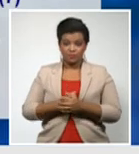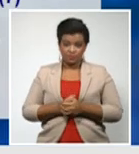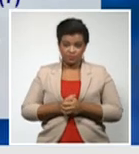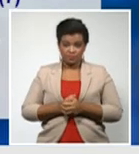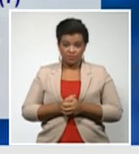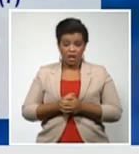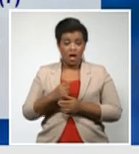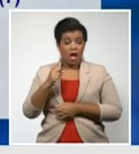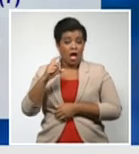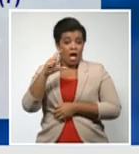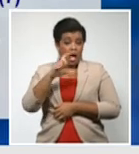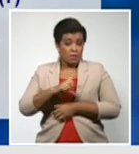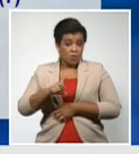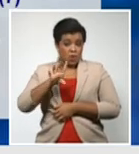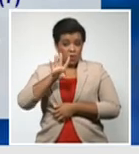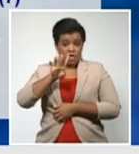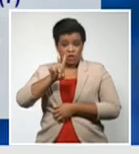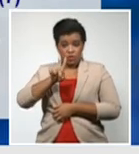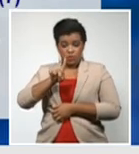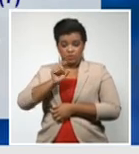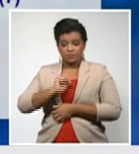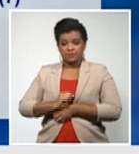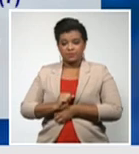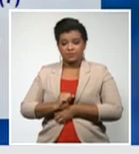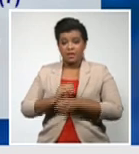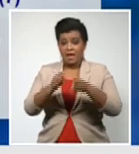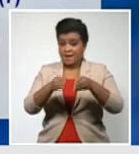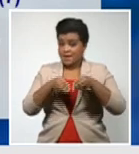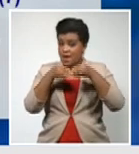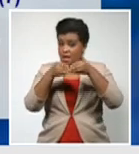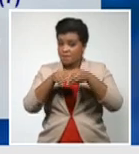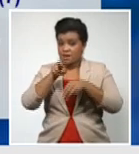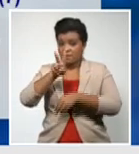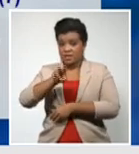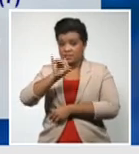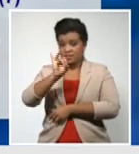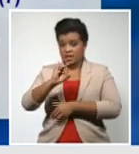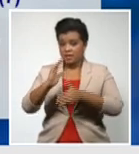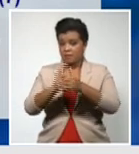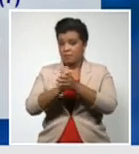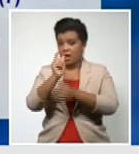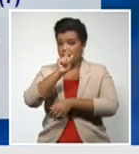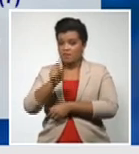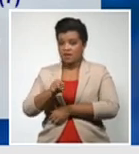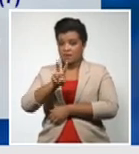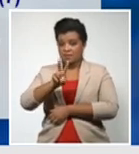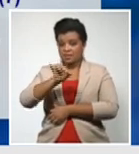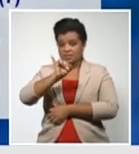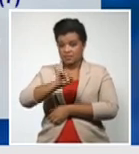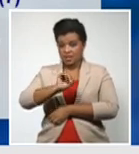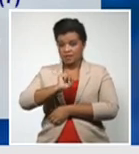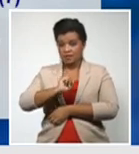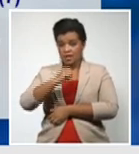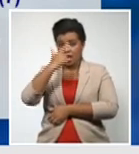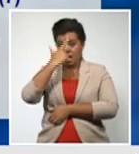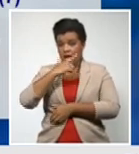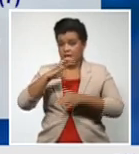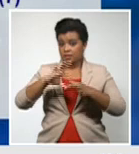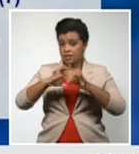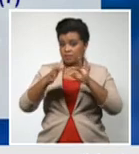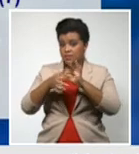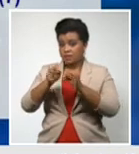Camagüey, 41. Granma, 27. Mayabeque, 26. Artemisas,